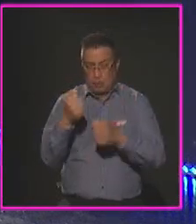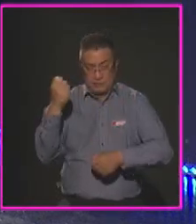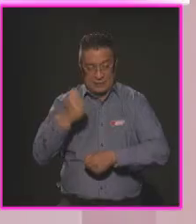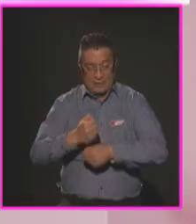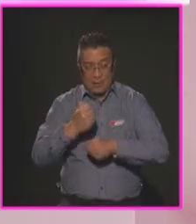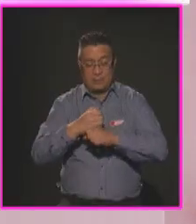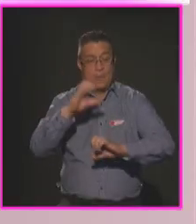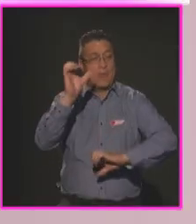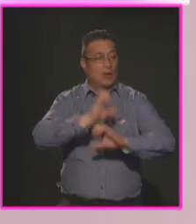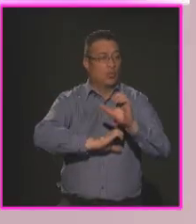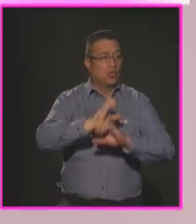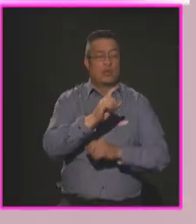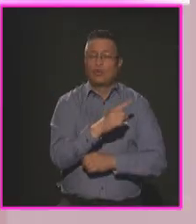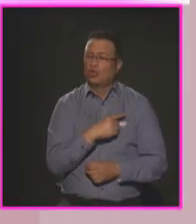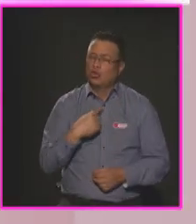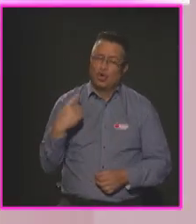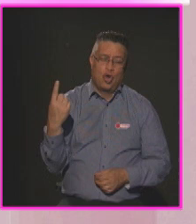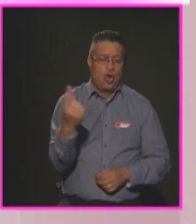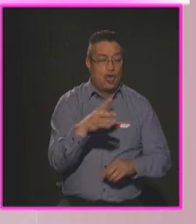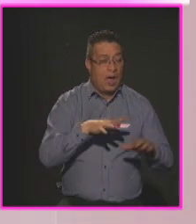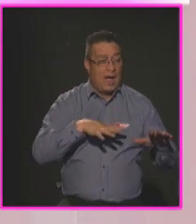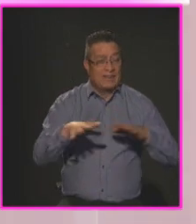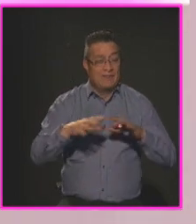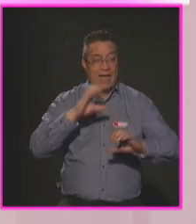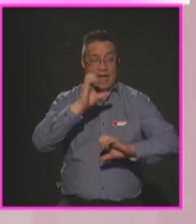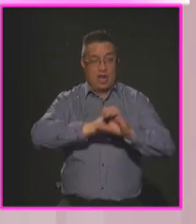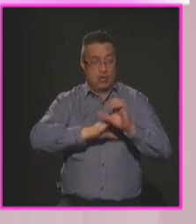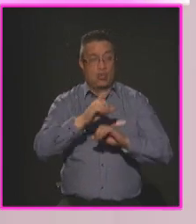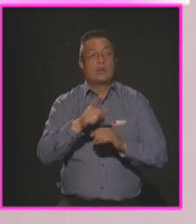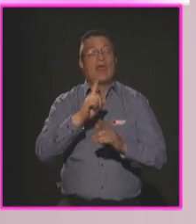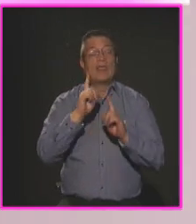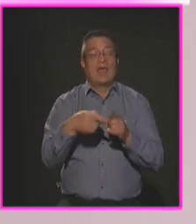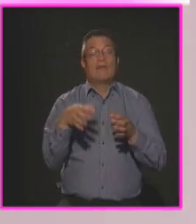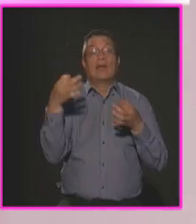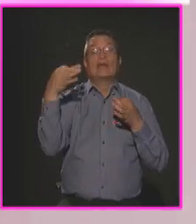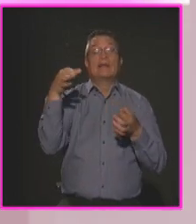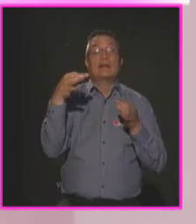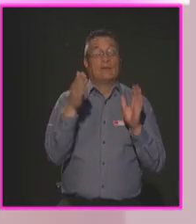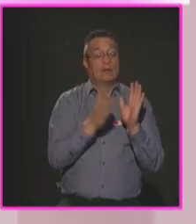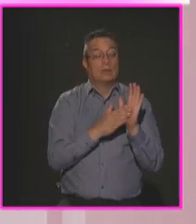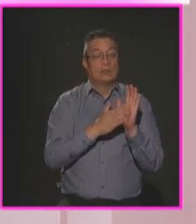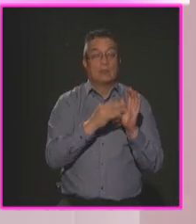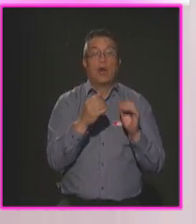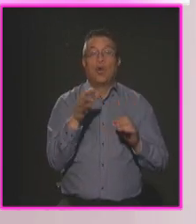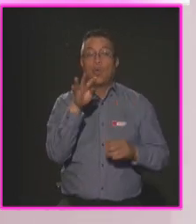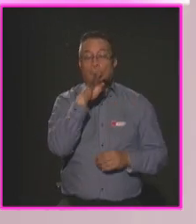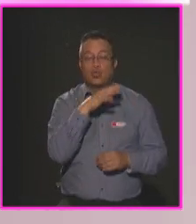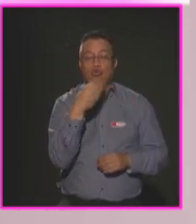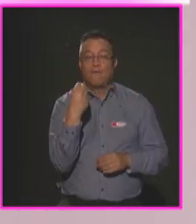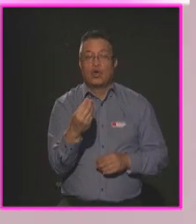toda industria, toda actividad industrial debería tener un certificado de eficiencia